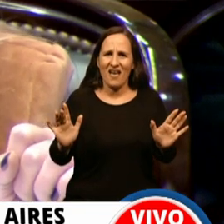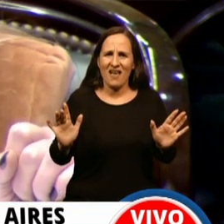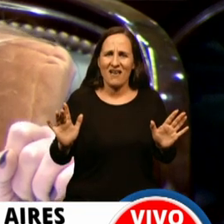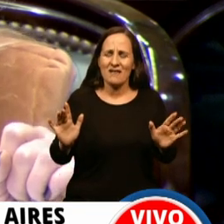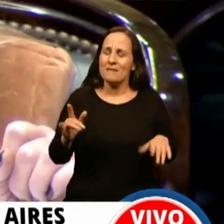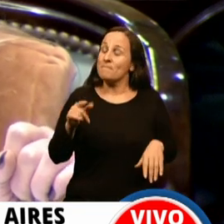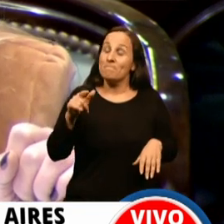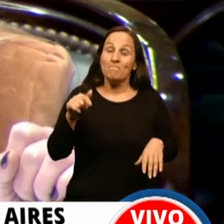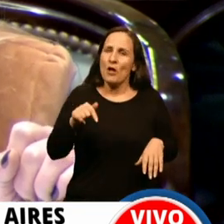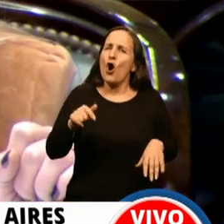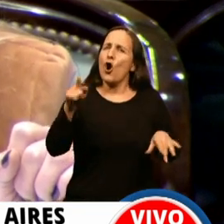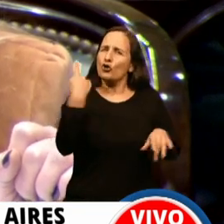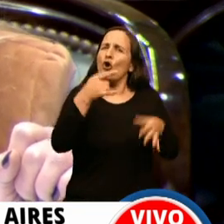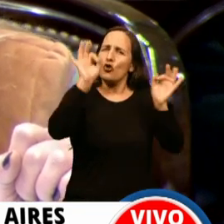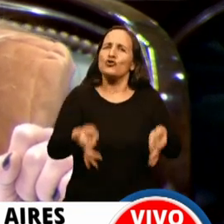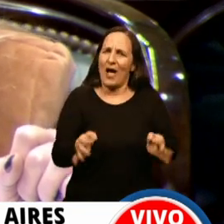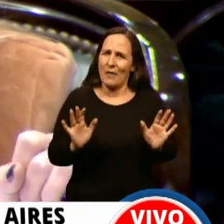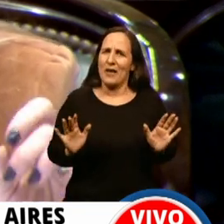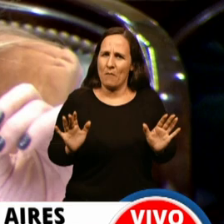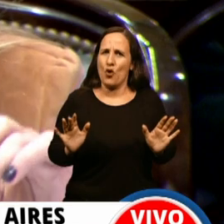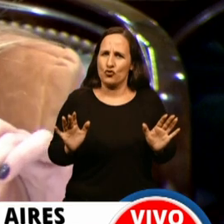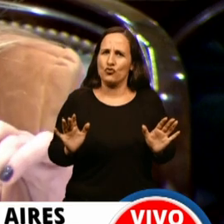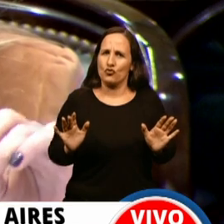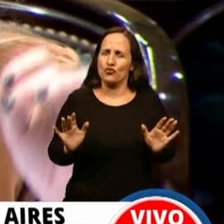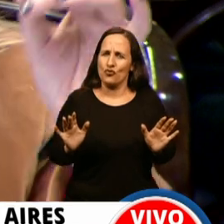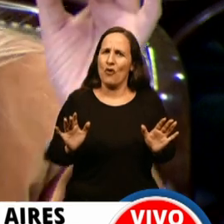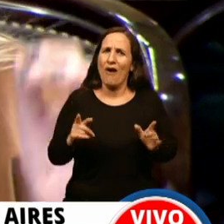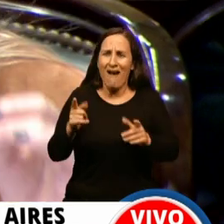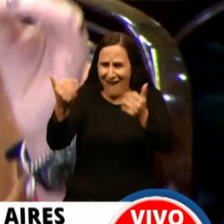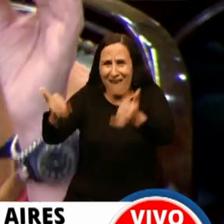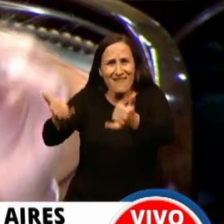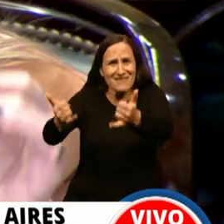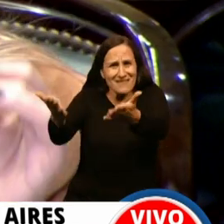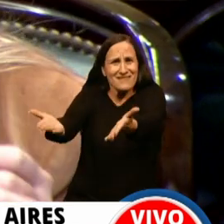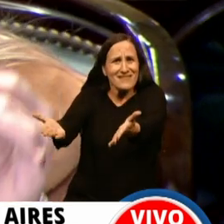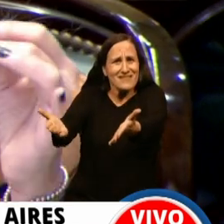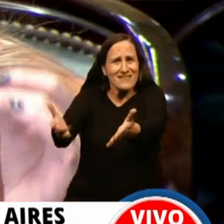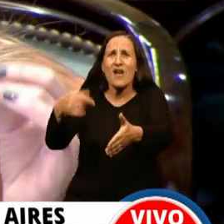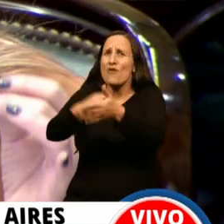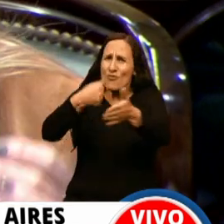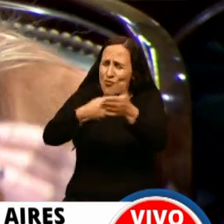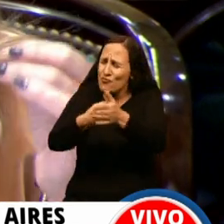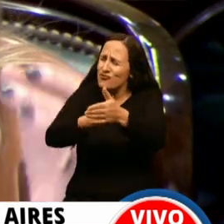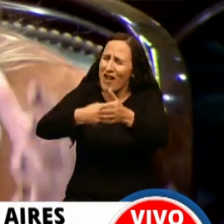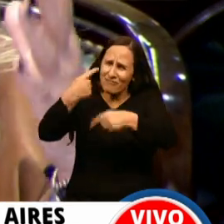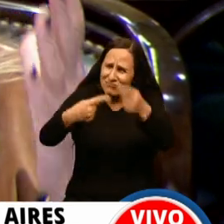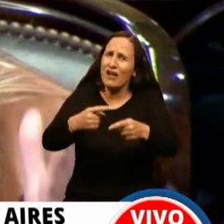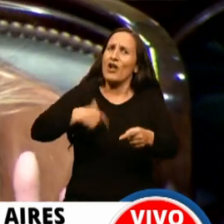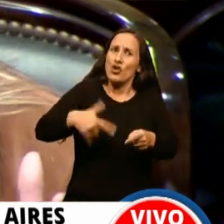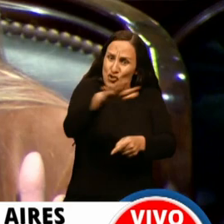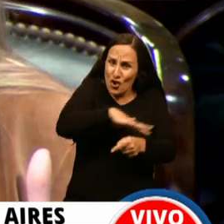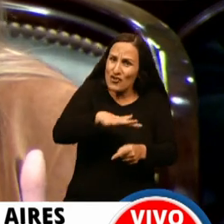y hoy sabemos que no solo existen sino que su lucha está más presente que nunca y como sociedad